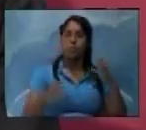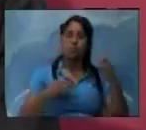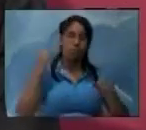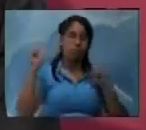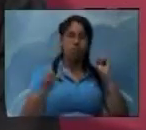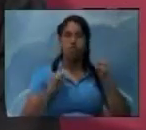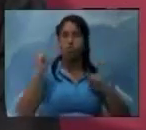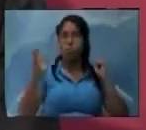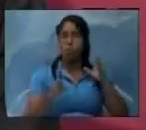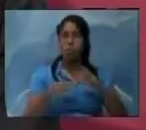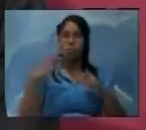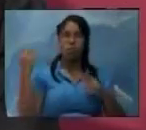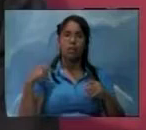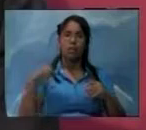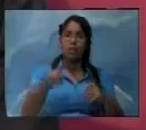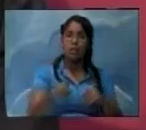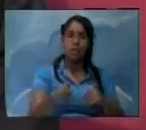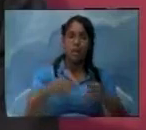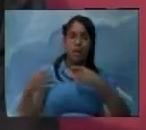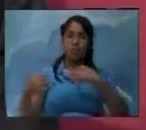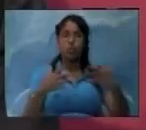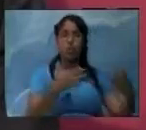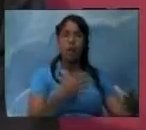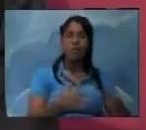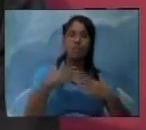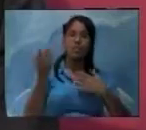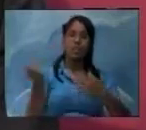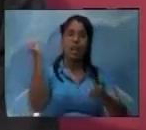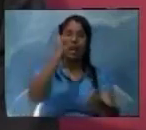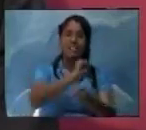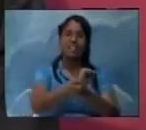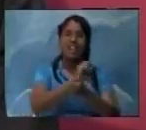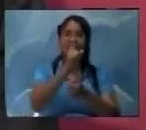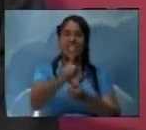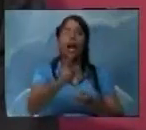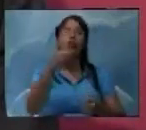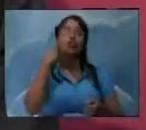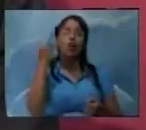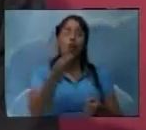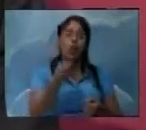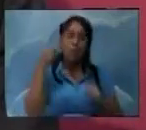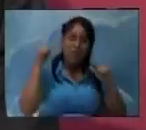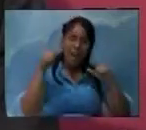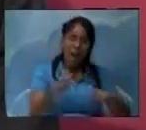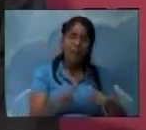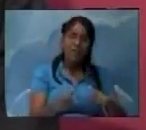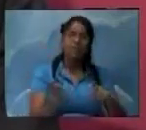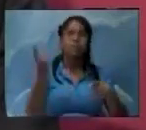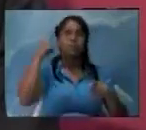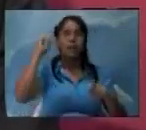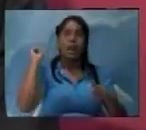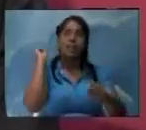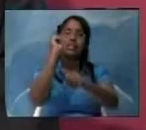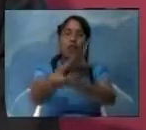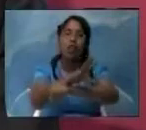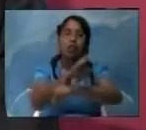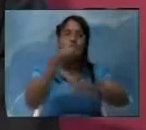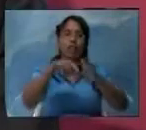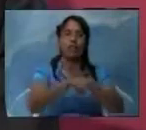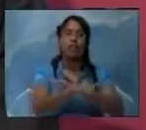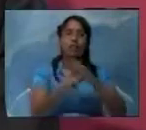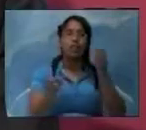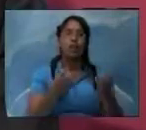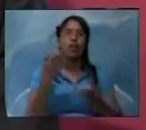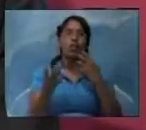vigorosos que tenía en su ejército que atasen a Sadrach, Mesach y Abednego para echarlos en